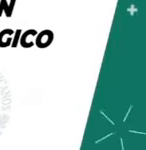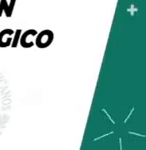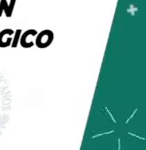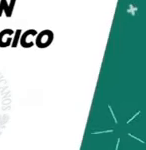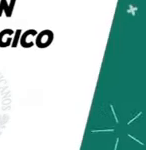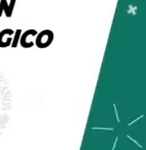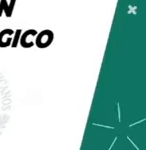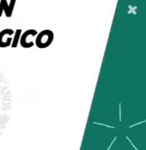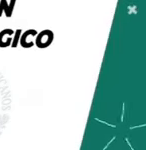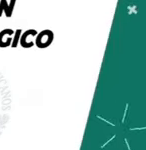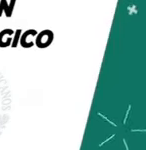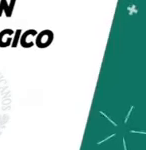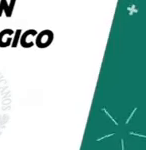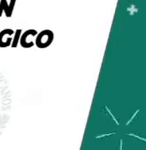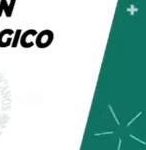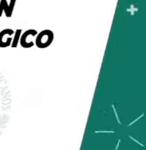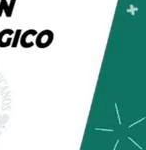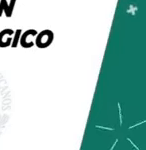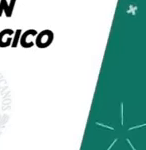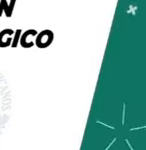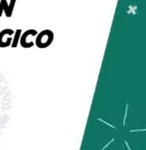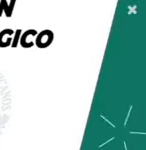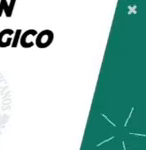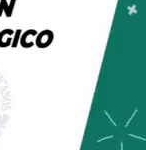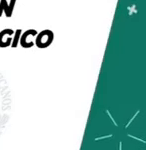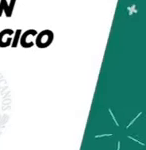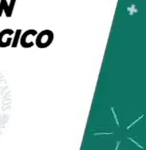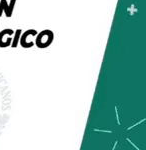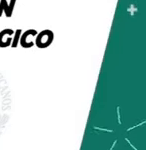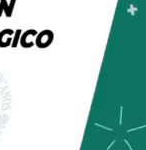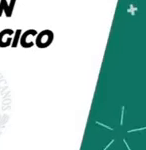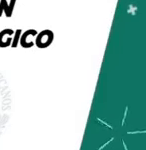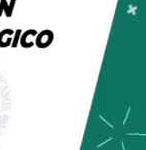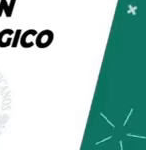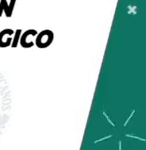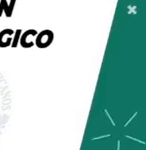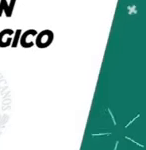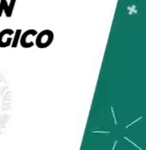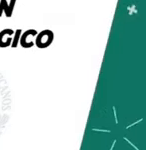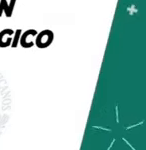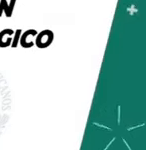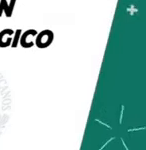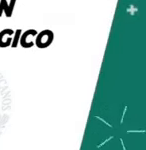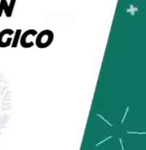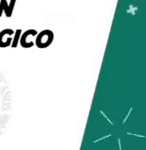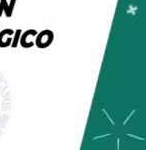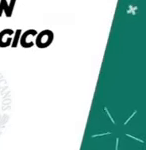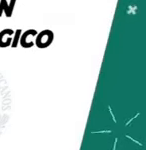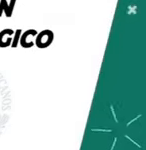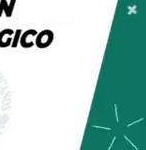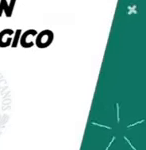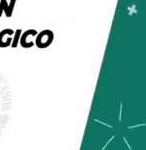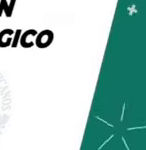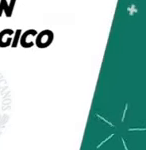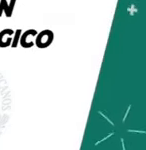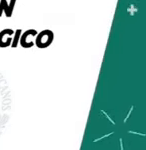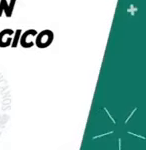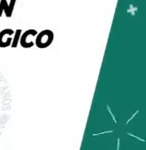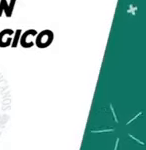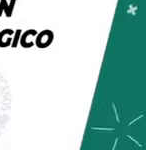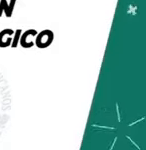mayo de 2020 se crea una mesa técnica en la Secretaría de Salud para reunir esfuerzos intersectoriales y lanzar un